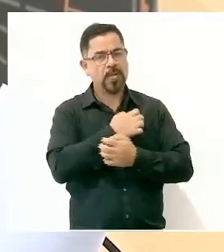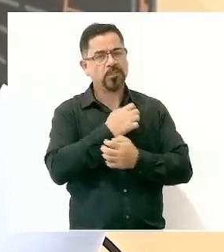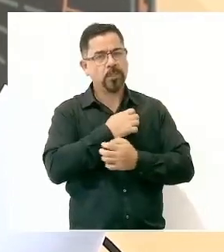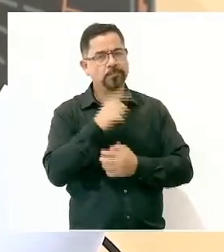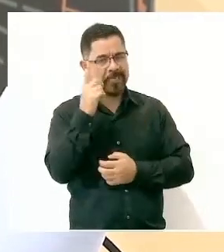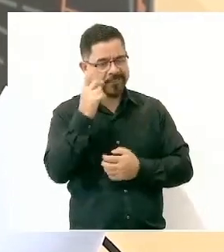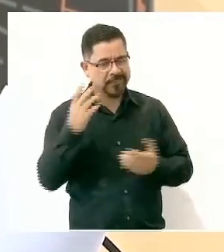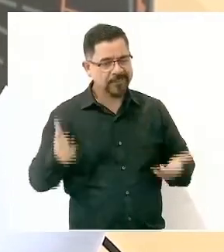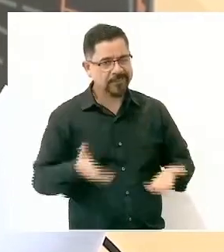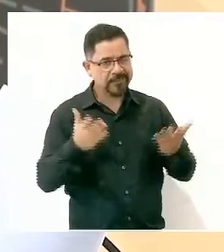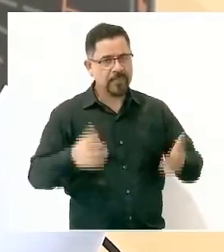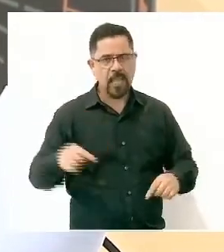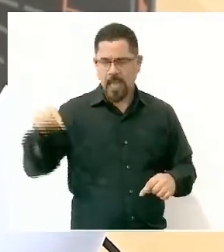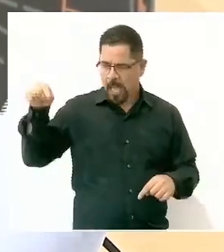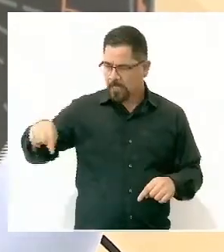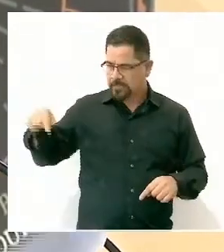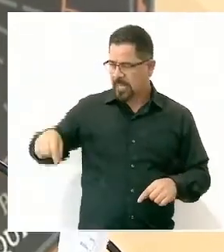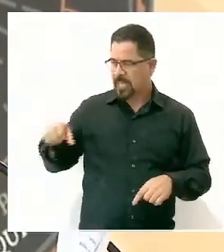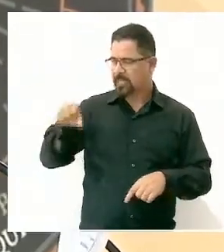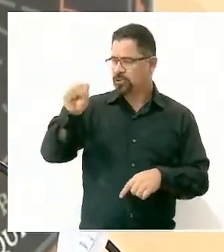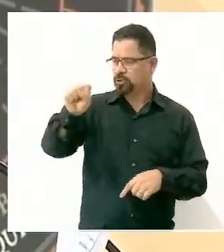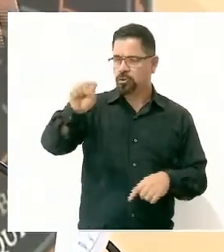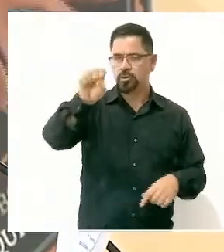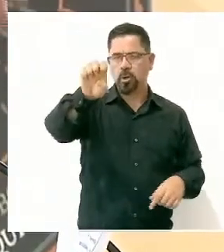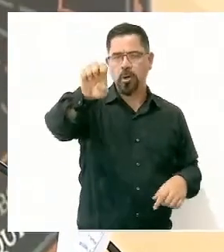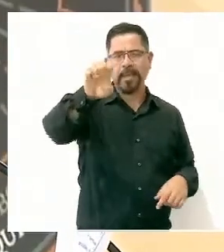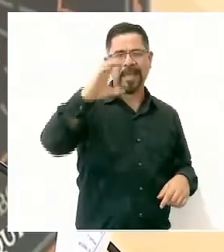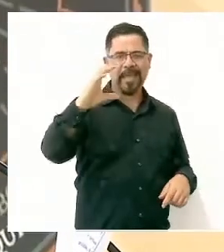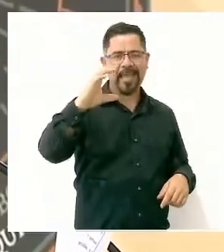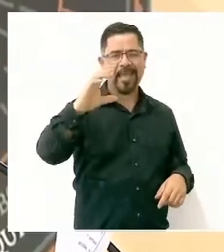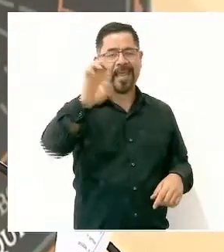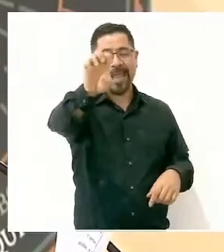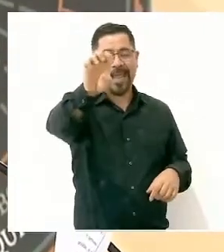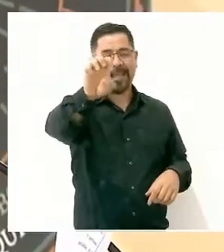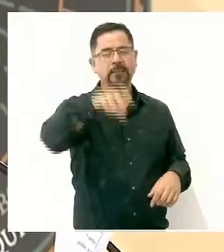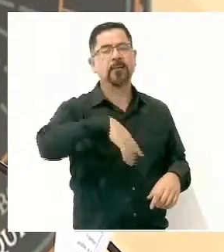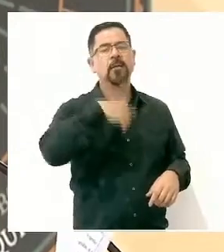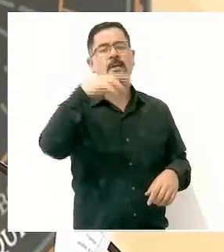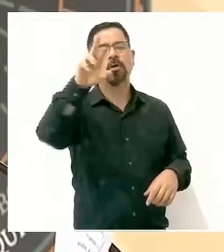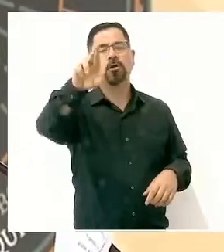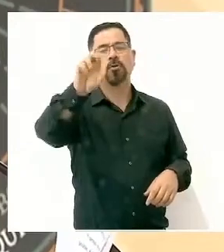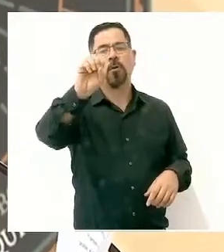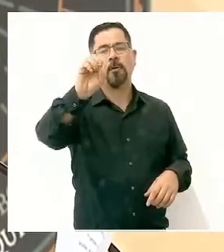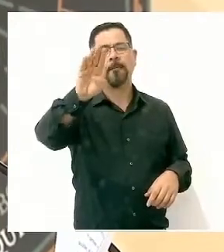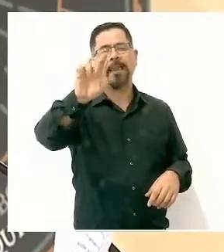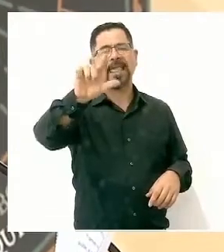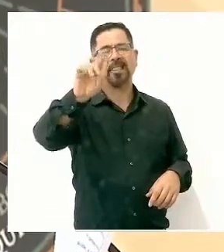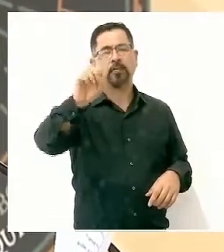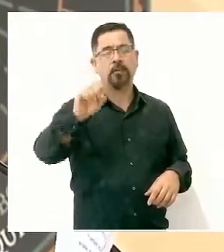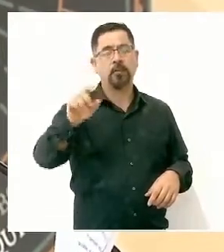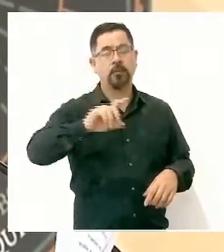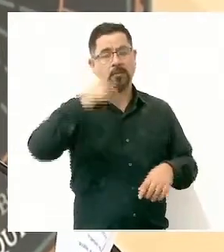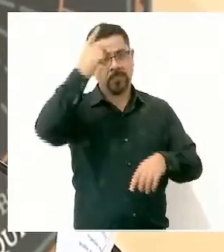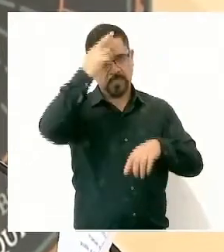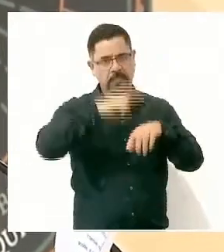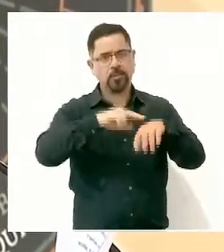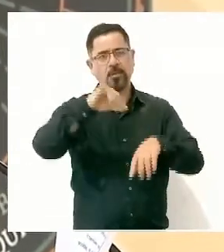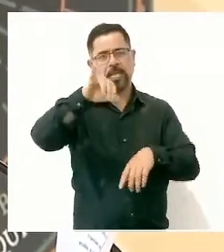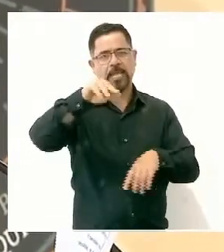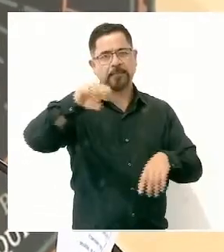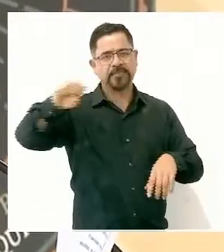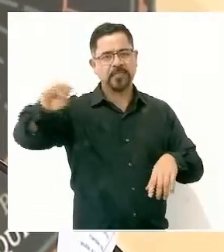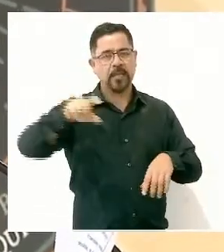está Zoé Robledo, porque en cada pueblo va a haber una unidad médica rural y vamos a